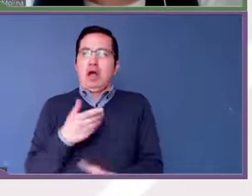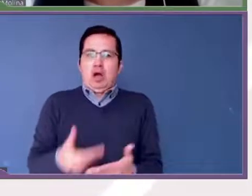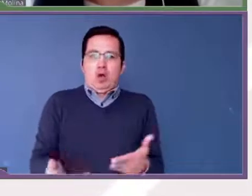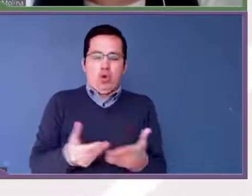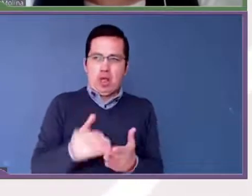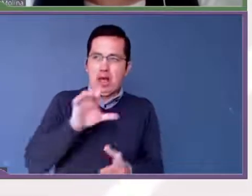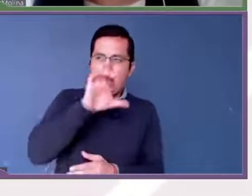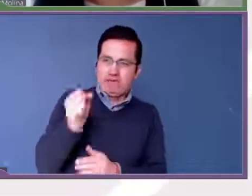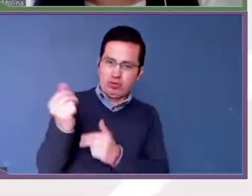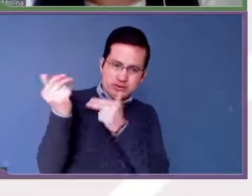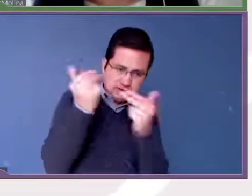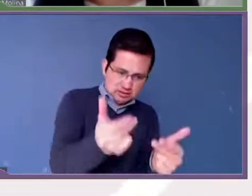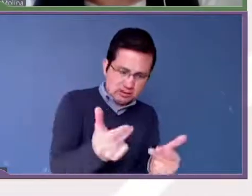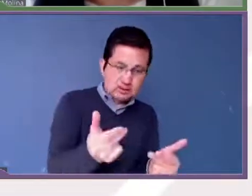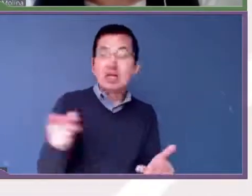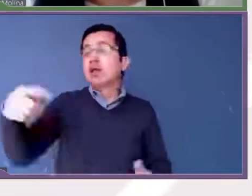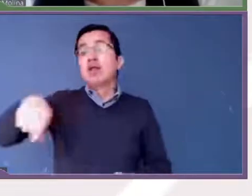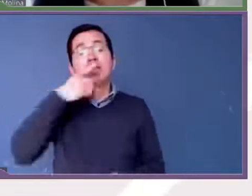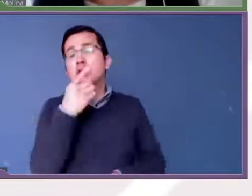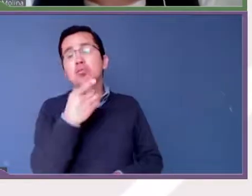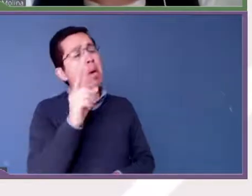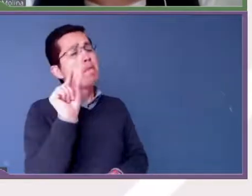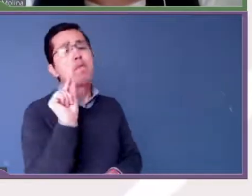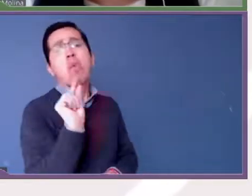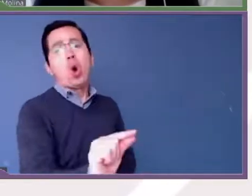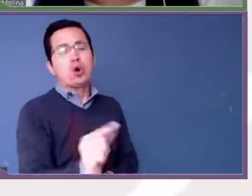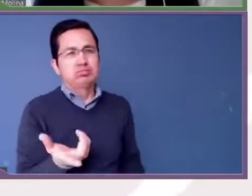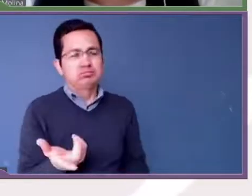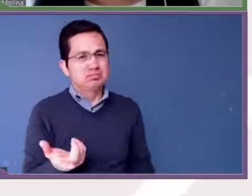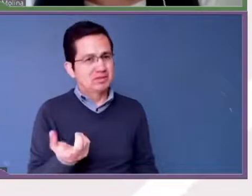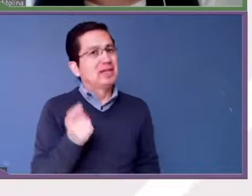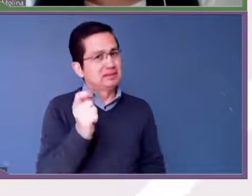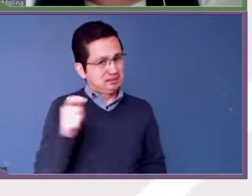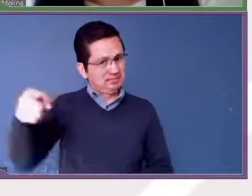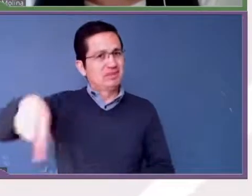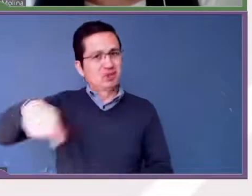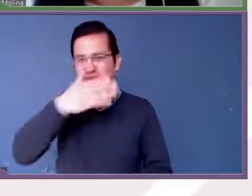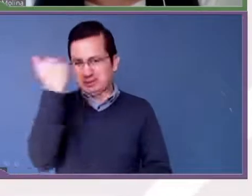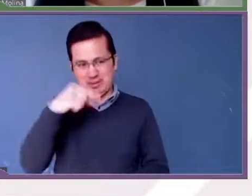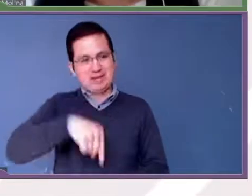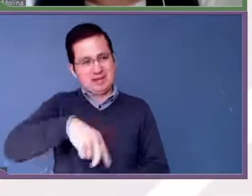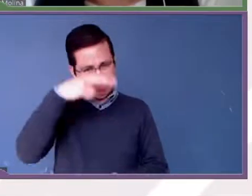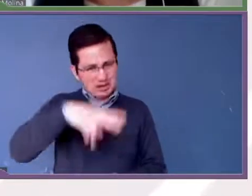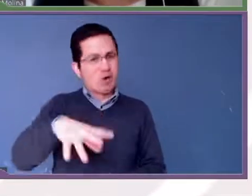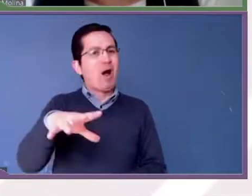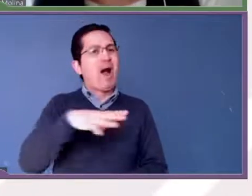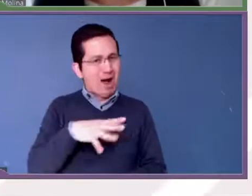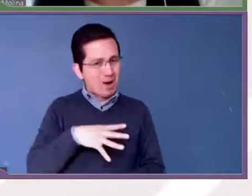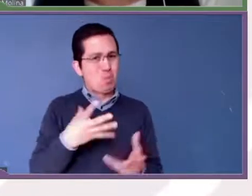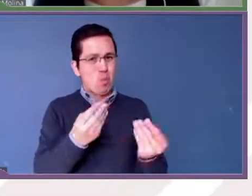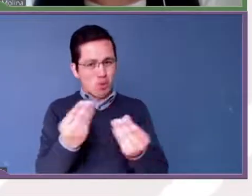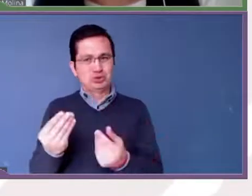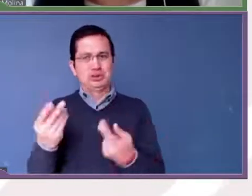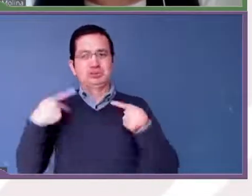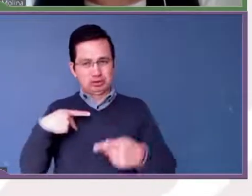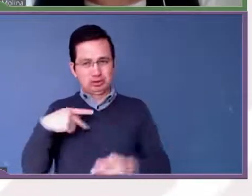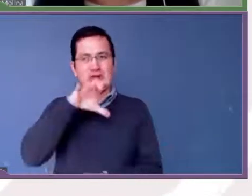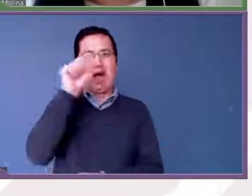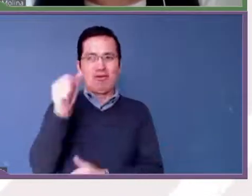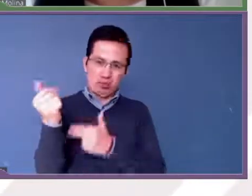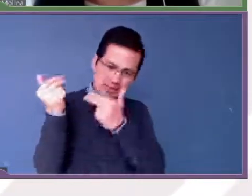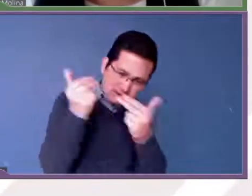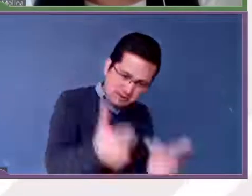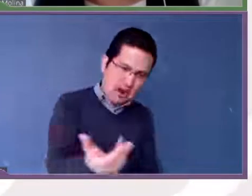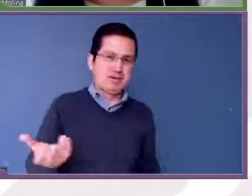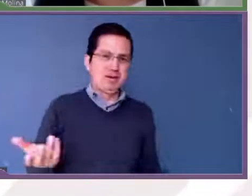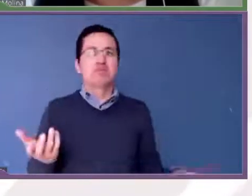que seguimos negando que en México hay personas afromexicanas y que afrodescendientes no son solamente las personas migrantes que vienen del Caribe, ¿sí? Bueno,